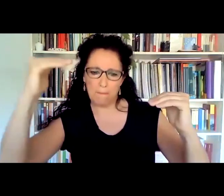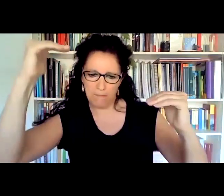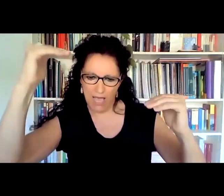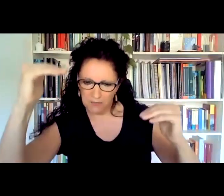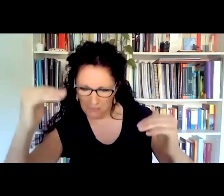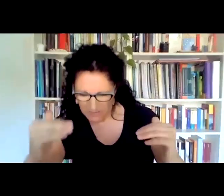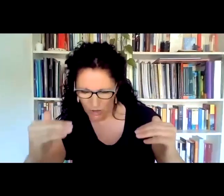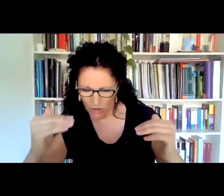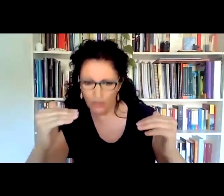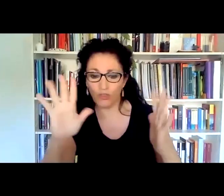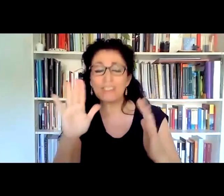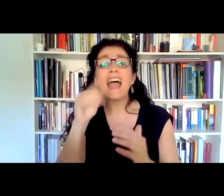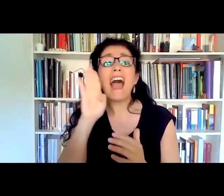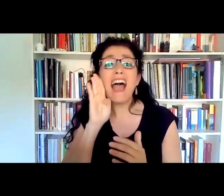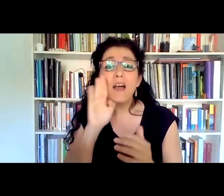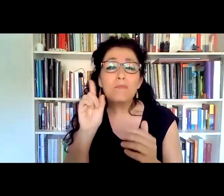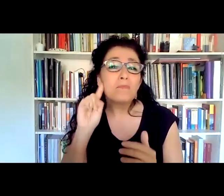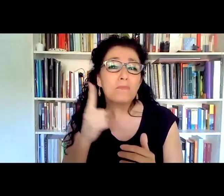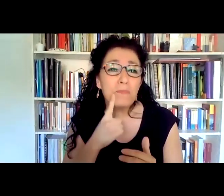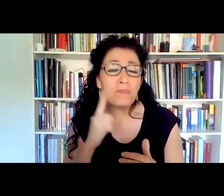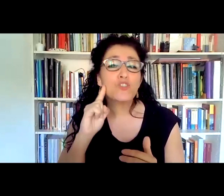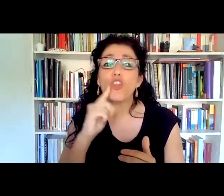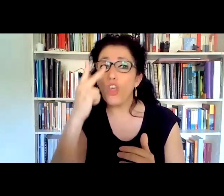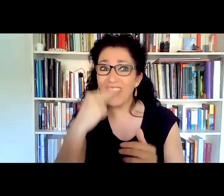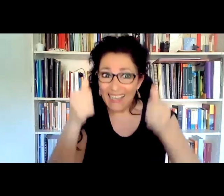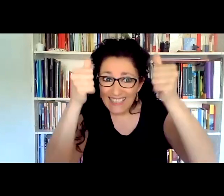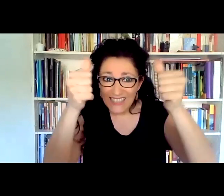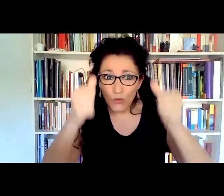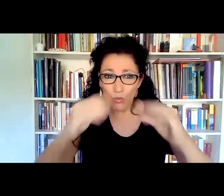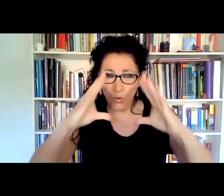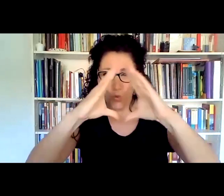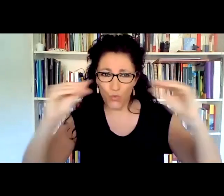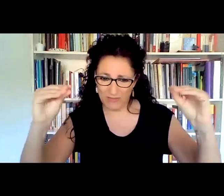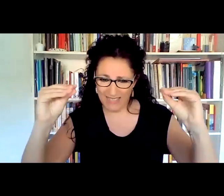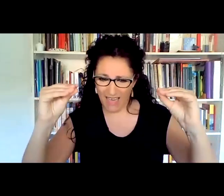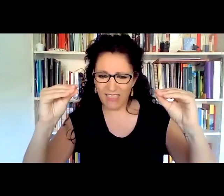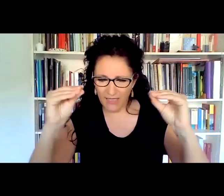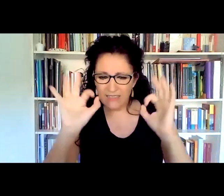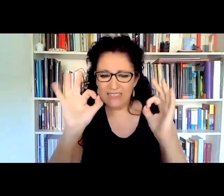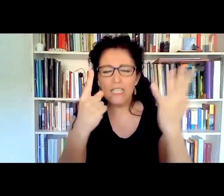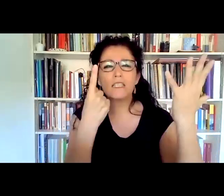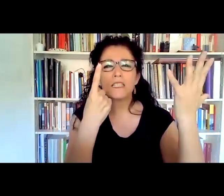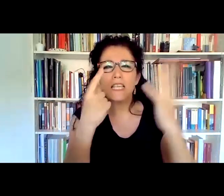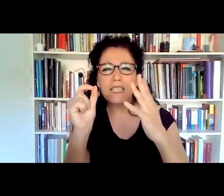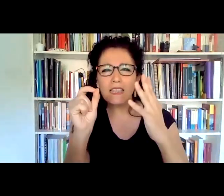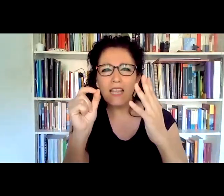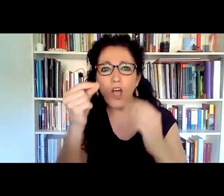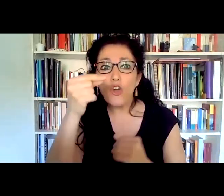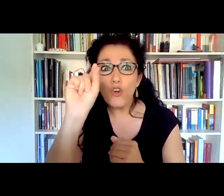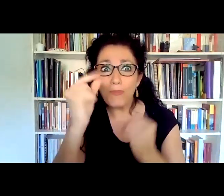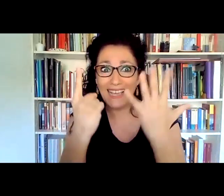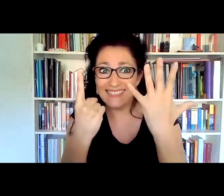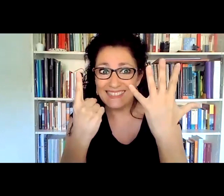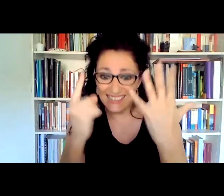esa diferencia entre el mayor número de jóvenes en detrimento de las personas adultas.